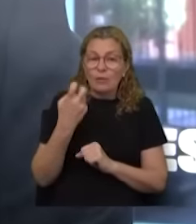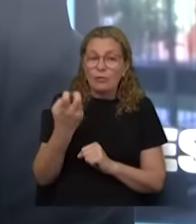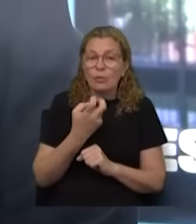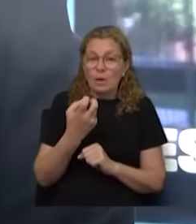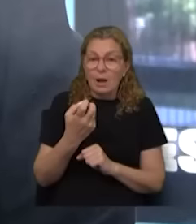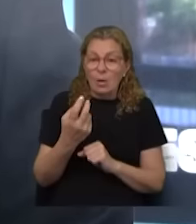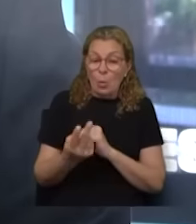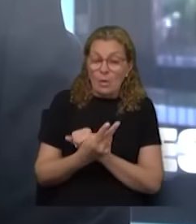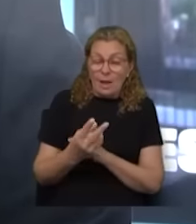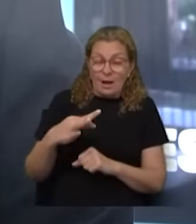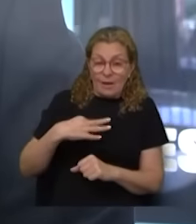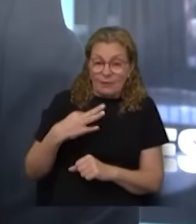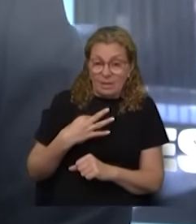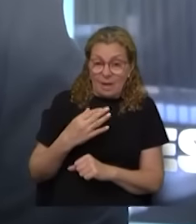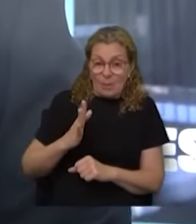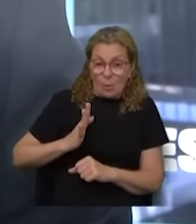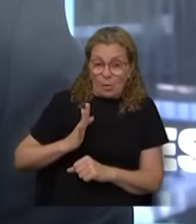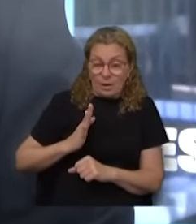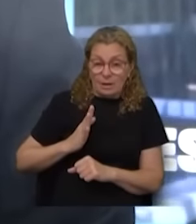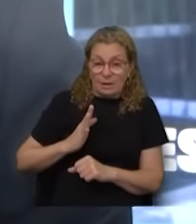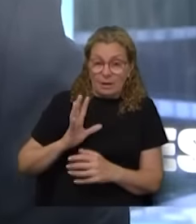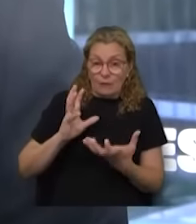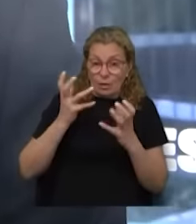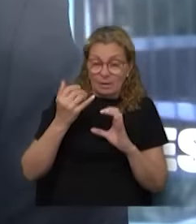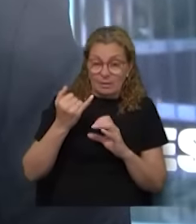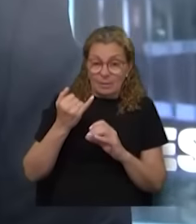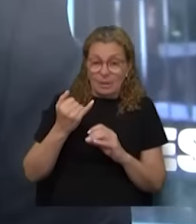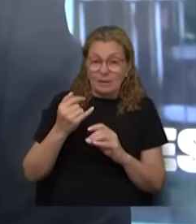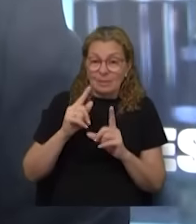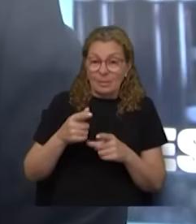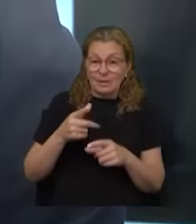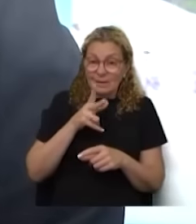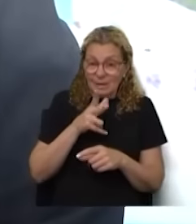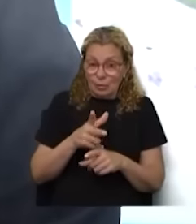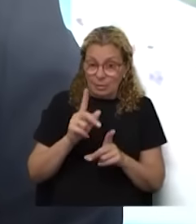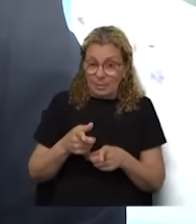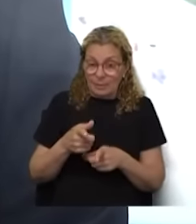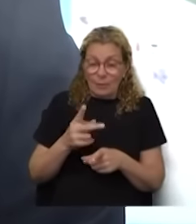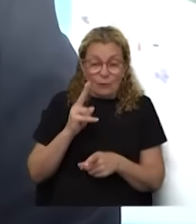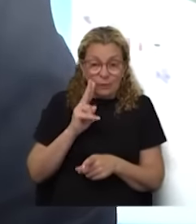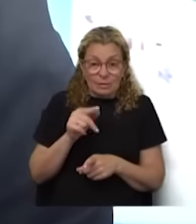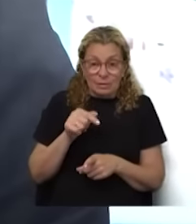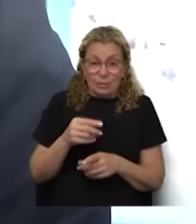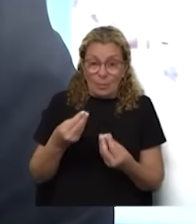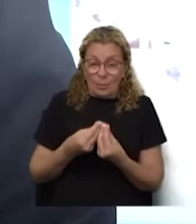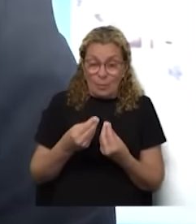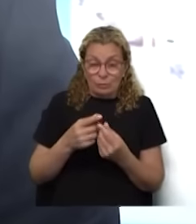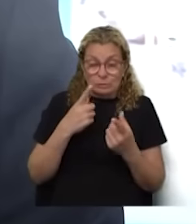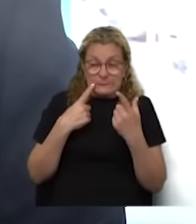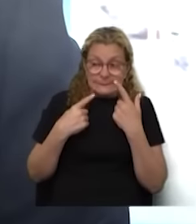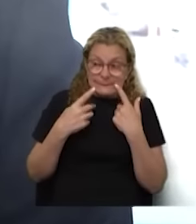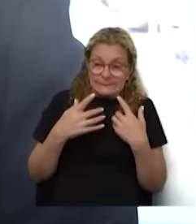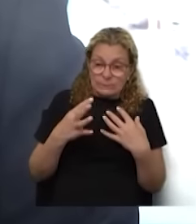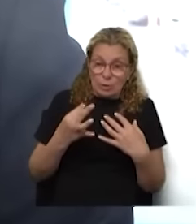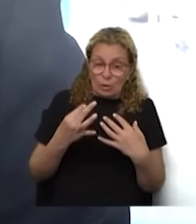salvaguardar la vida de de la mujer que es víctima de violencia de género pero también de sus hijos eh hemos visto con mucha tristeza con mucho